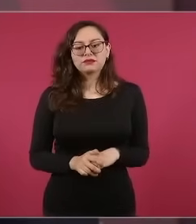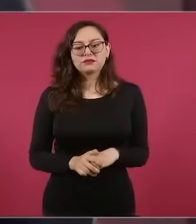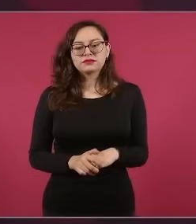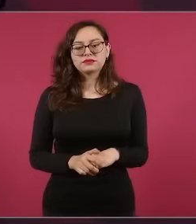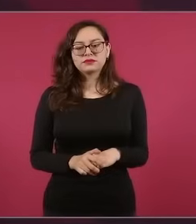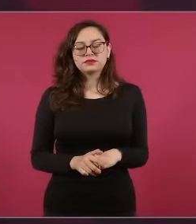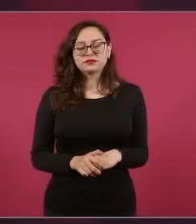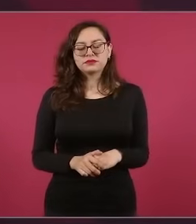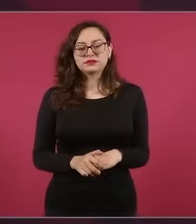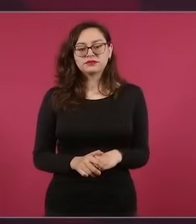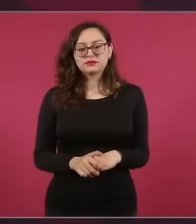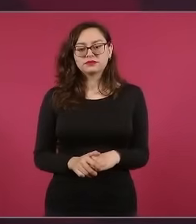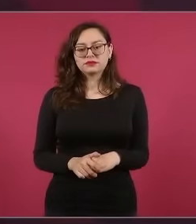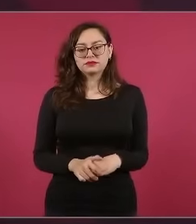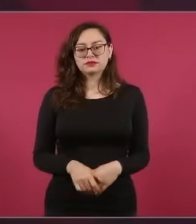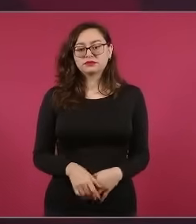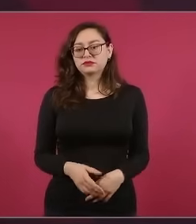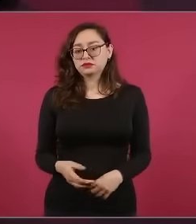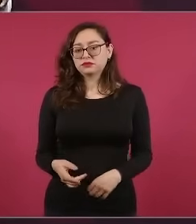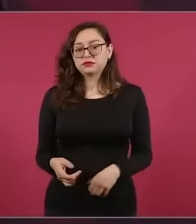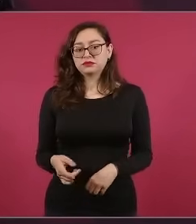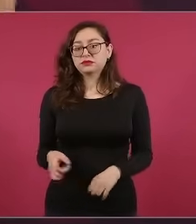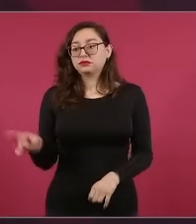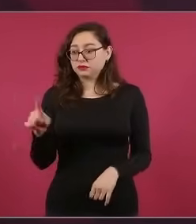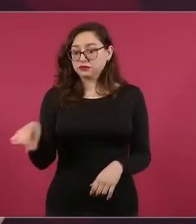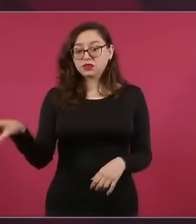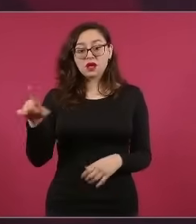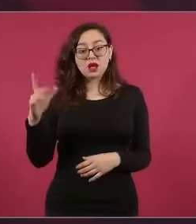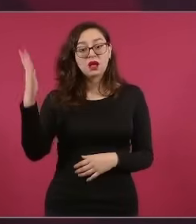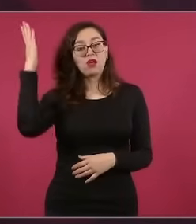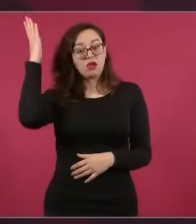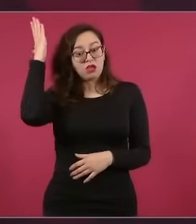Los dirigentes, los camajanes,